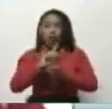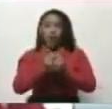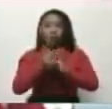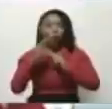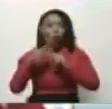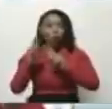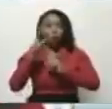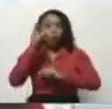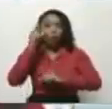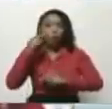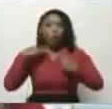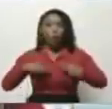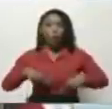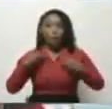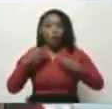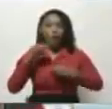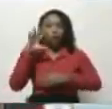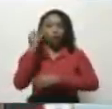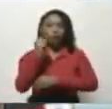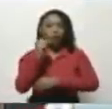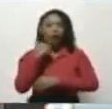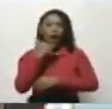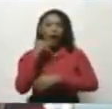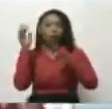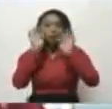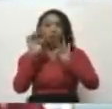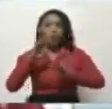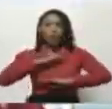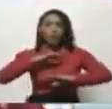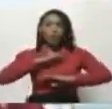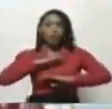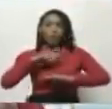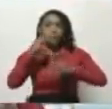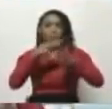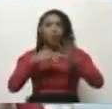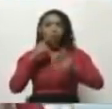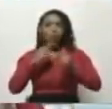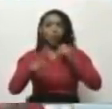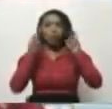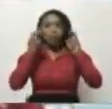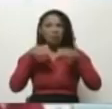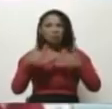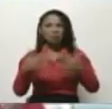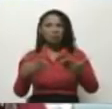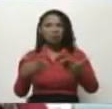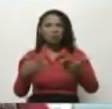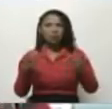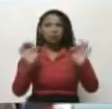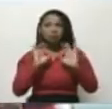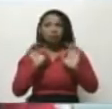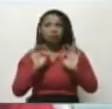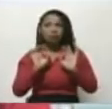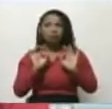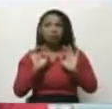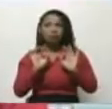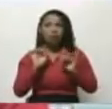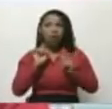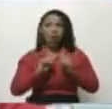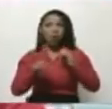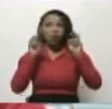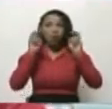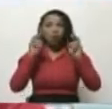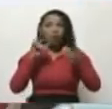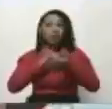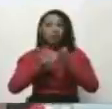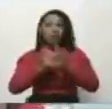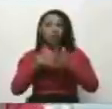otro ser humano para obtener algún tipo de beneficio material, que en última instancia, ¿qué son? Nada. En última instancia, ¿qué significa?